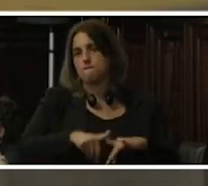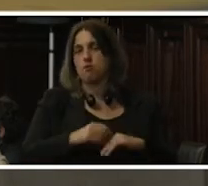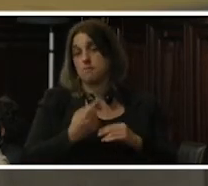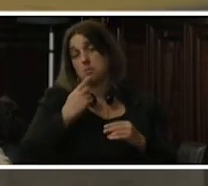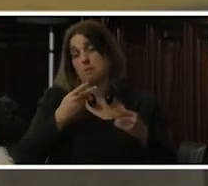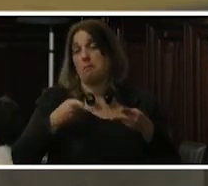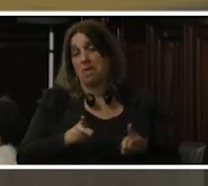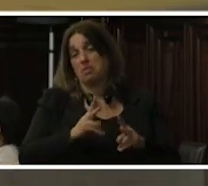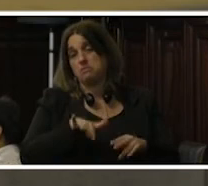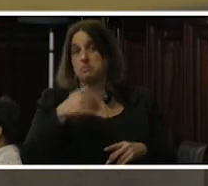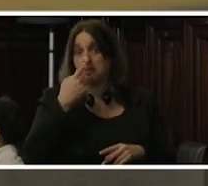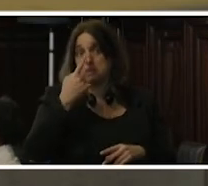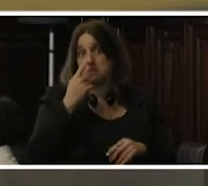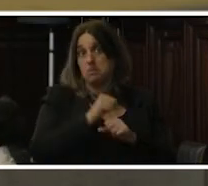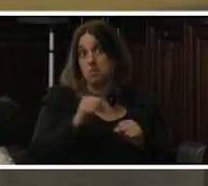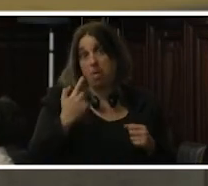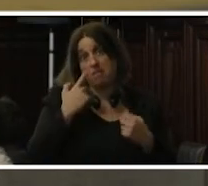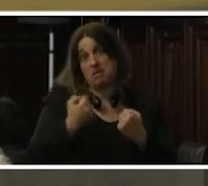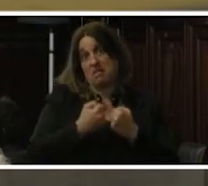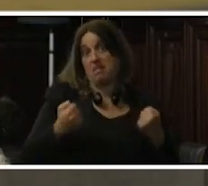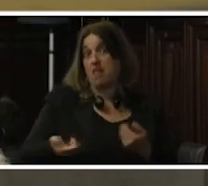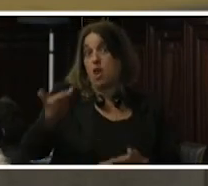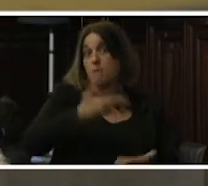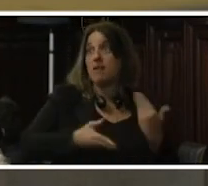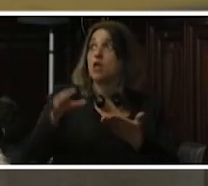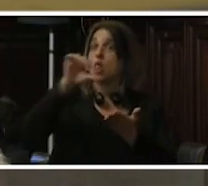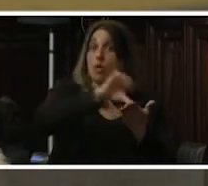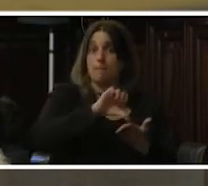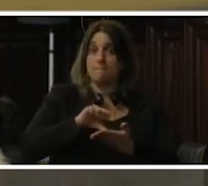que tal vez sería interesante extenderlo a otros países,